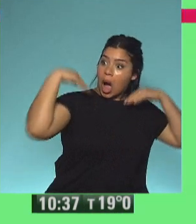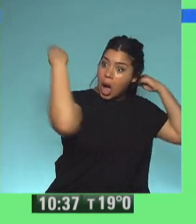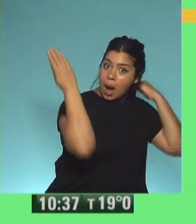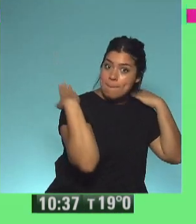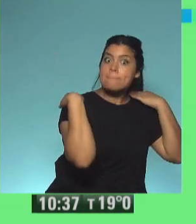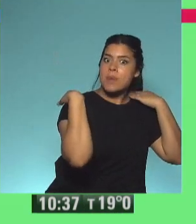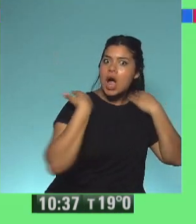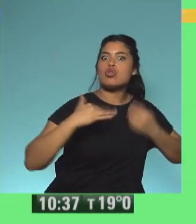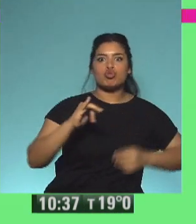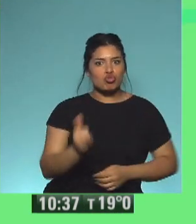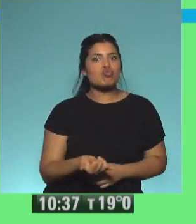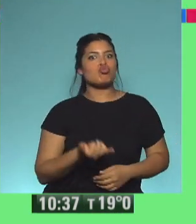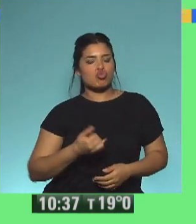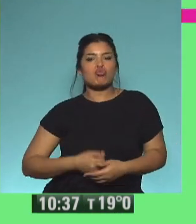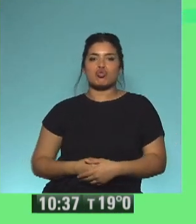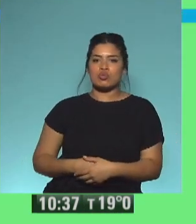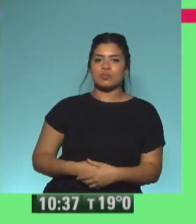centurión. Sí.